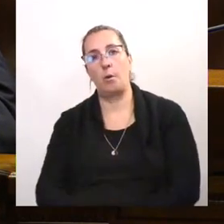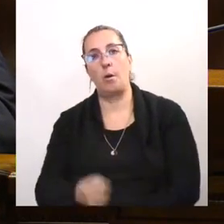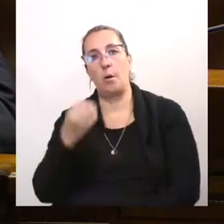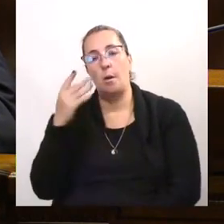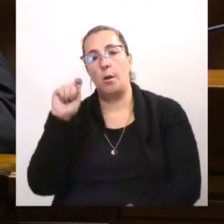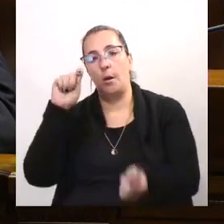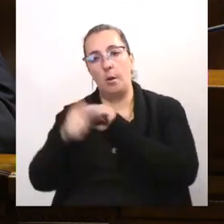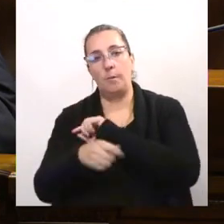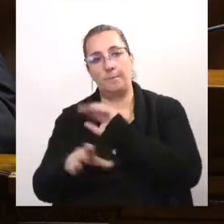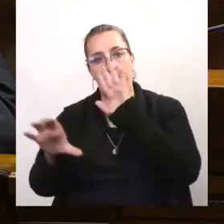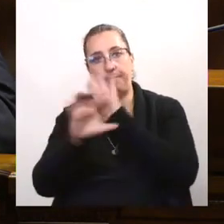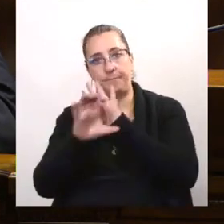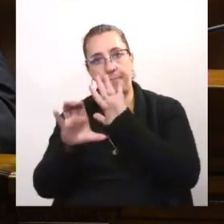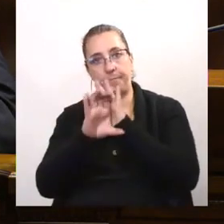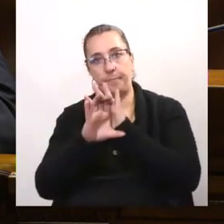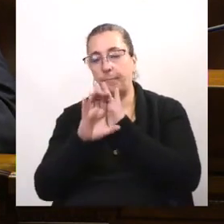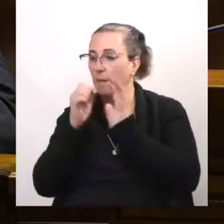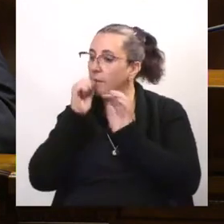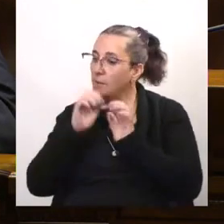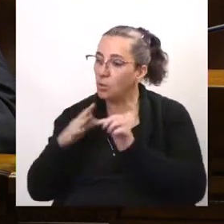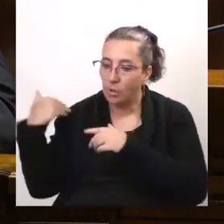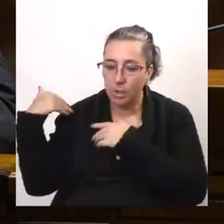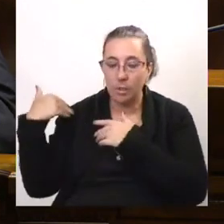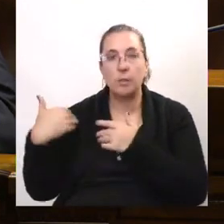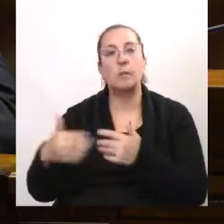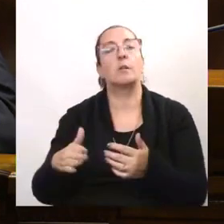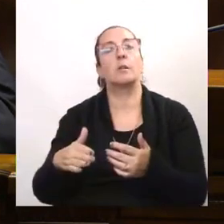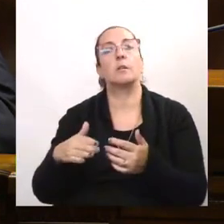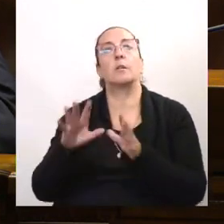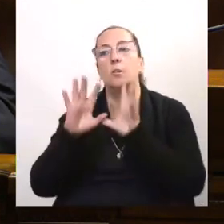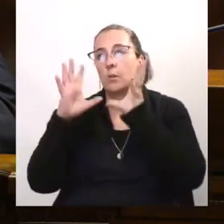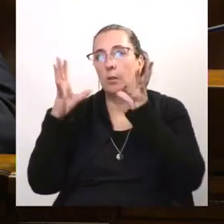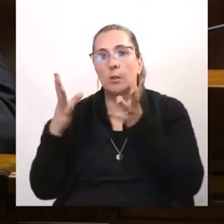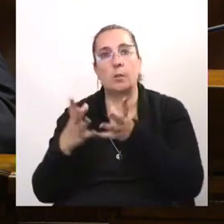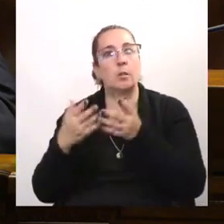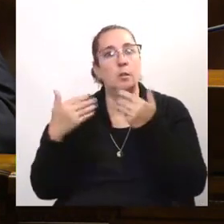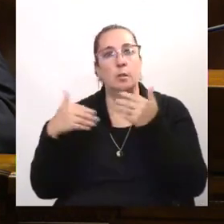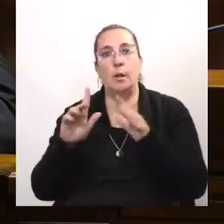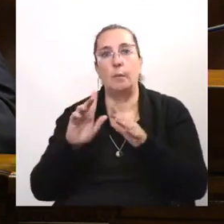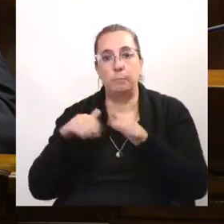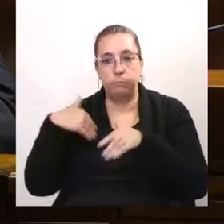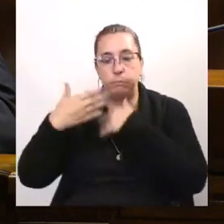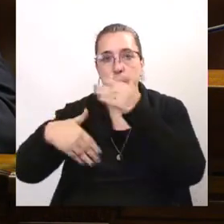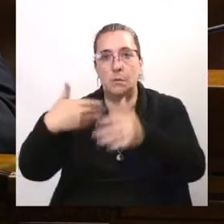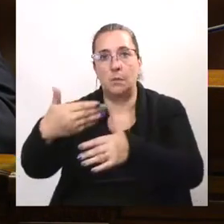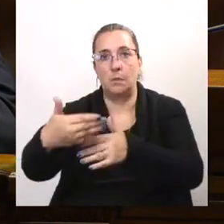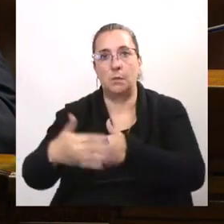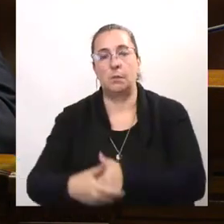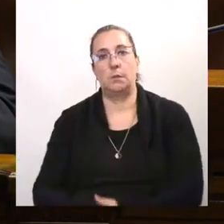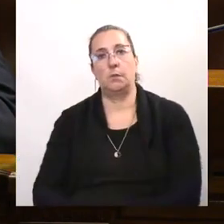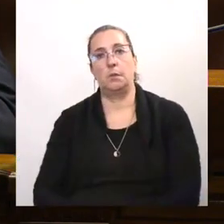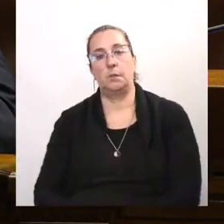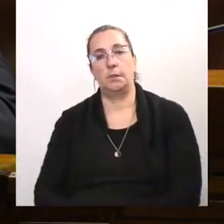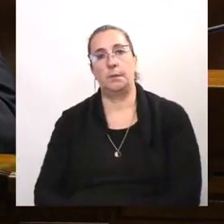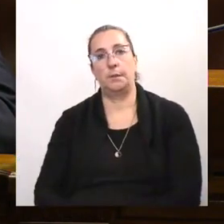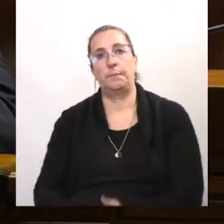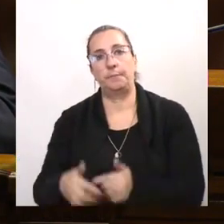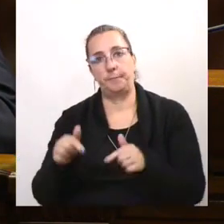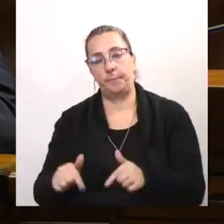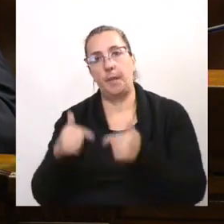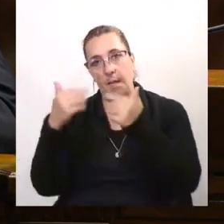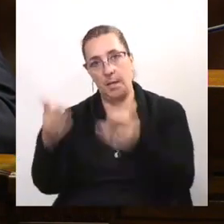reformas constitucionales, históricamente, en todo el planeta y desde que existen, son hacia adelante. Bueno, de aquí